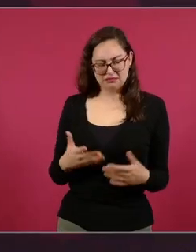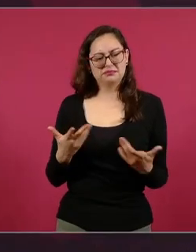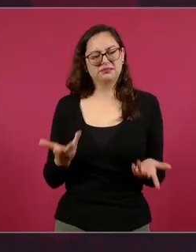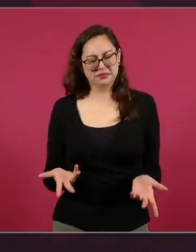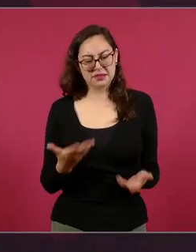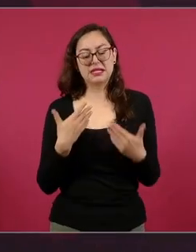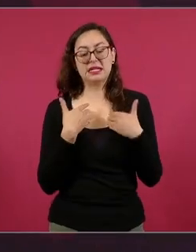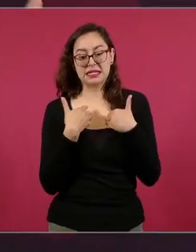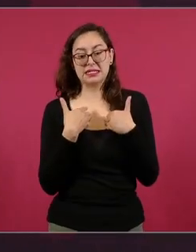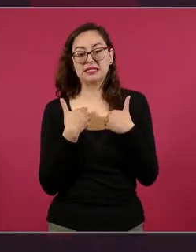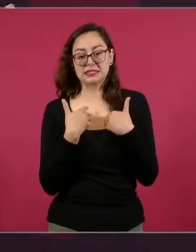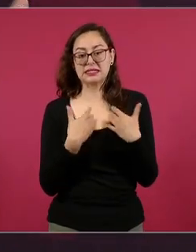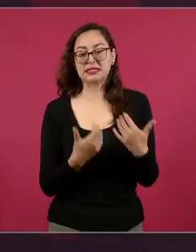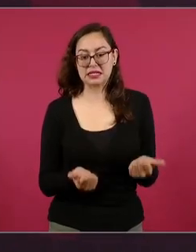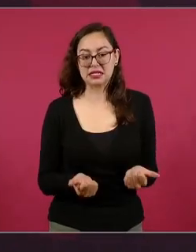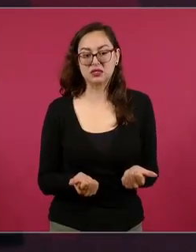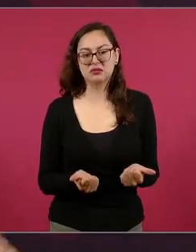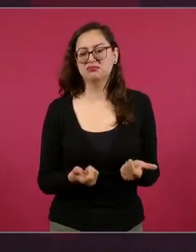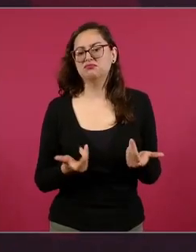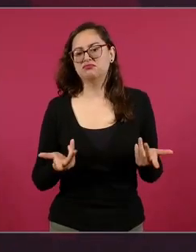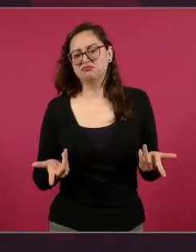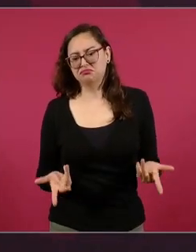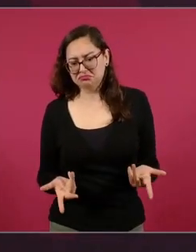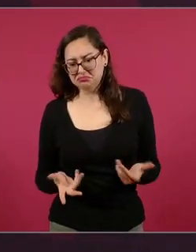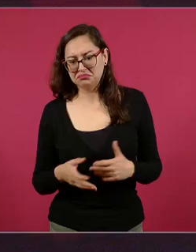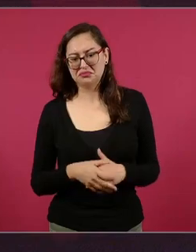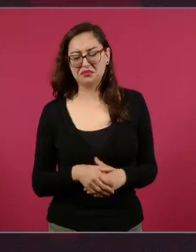de que son aburridas